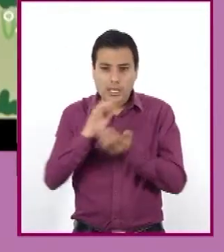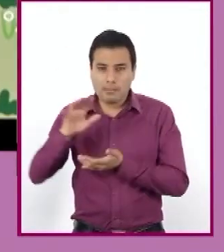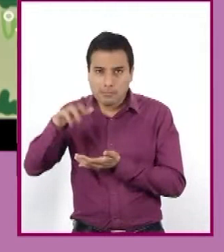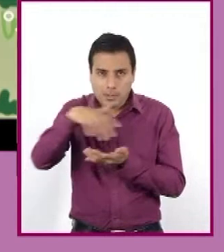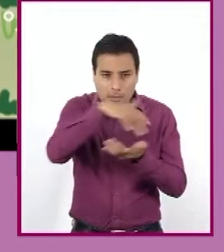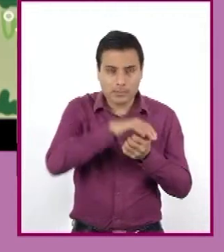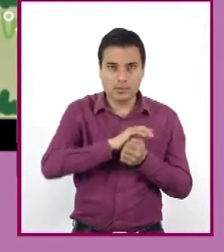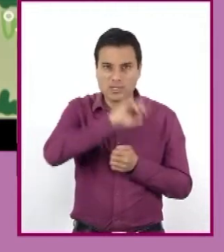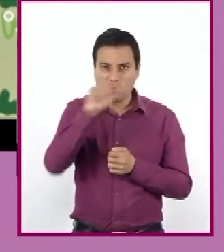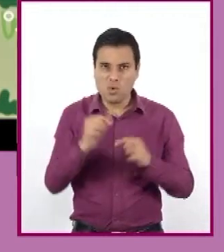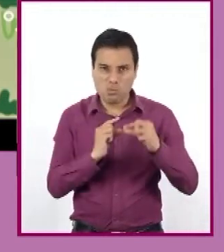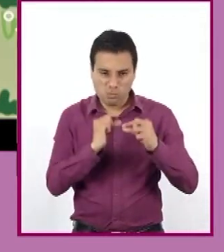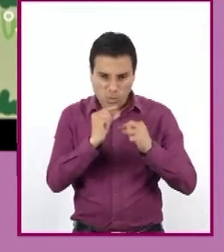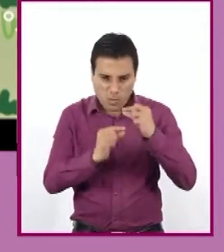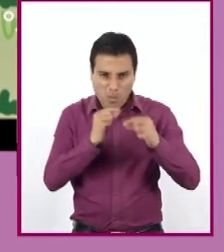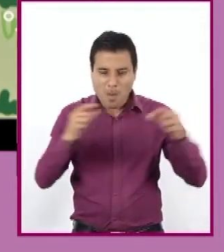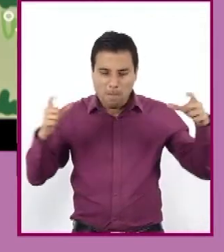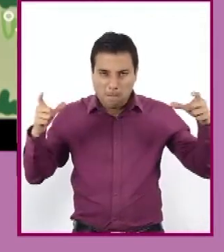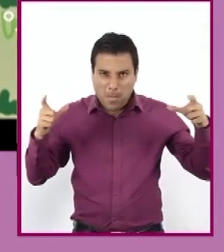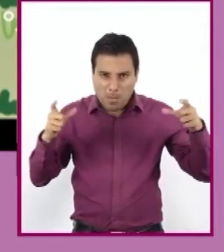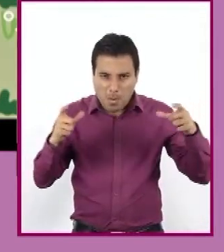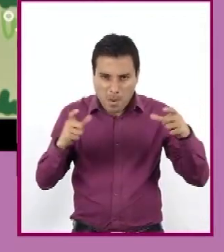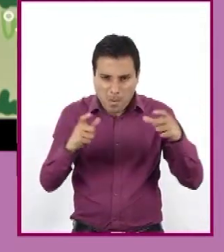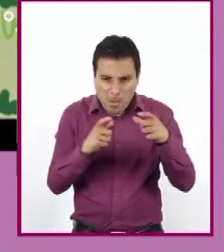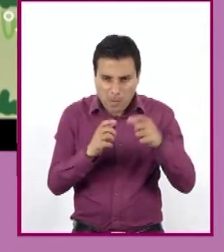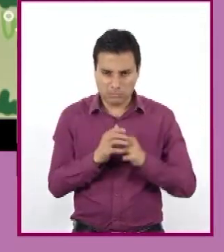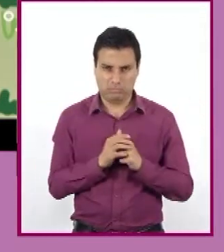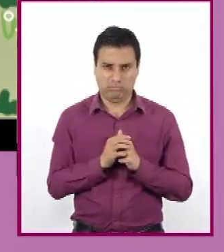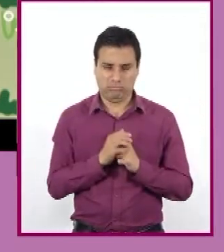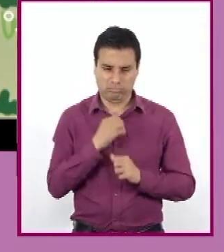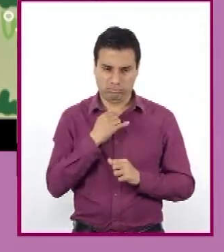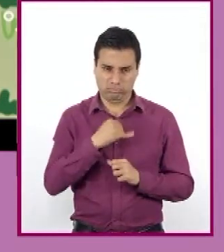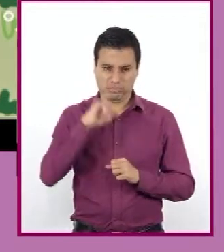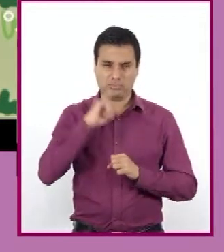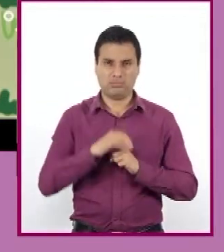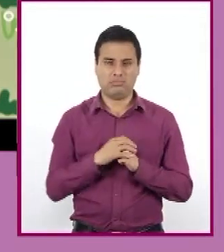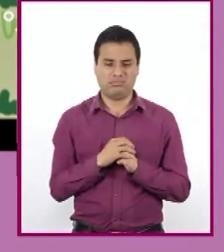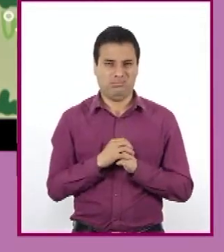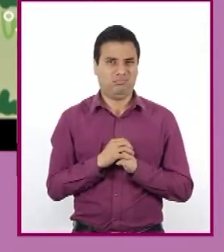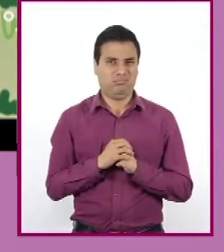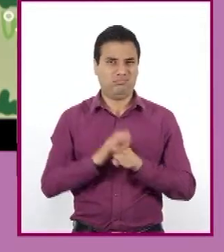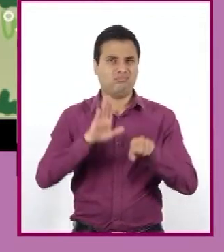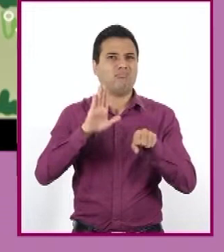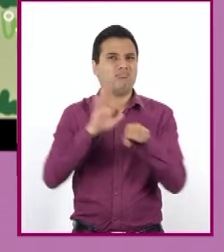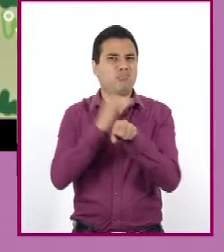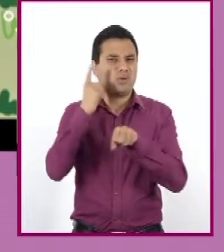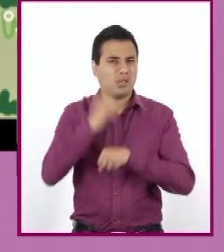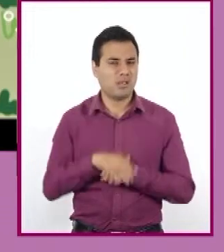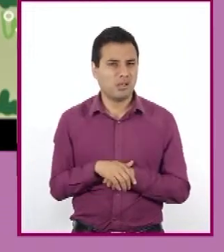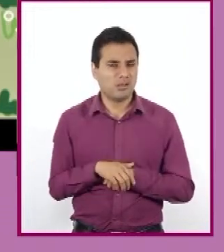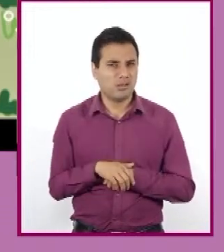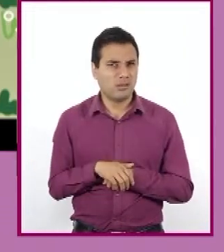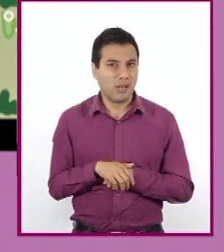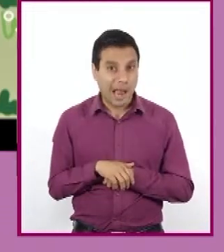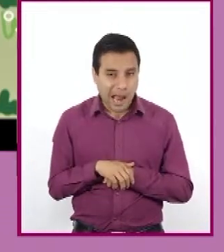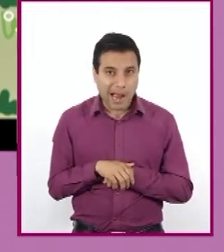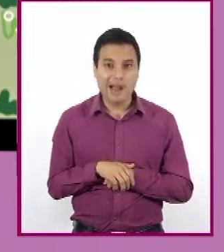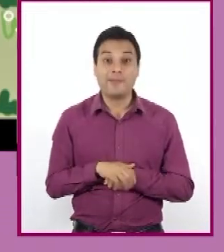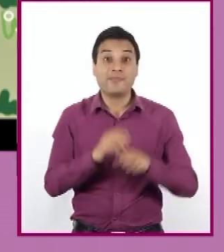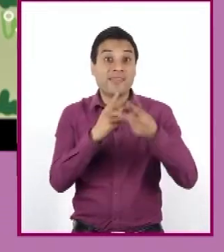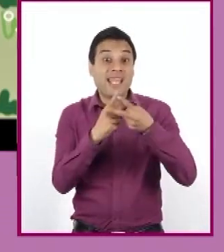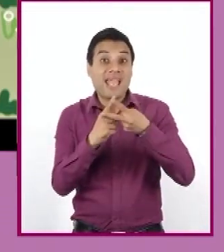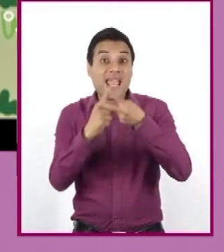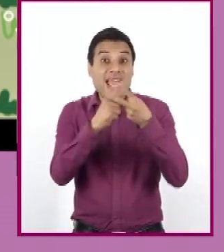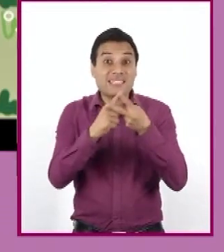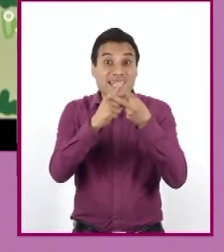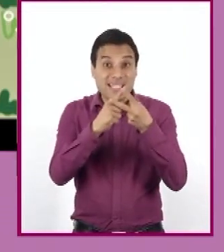estas disminuye de manera importante, afectando su producción. Se dieron cuenta de que la causa era que las estrellas de mar